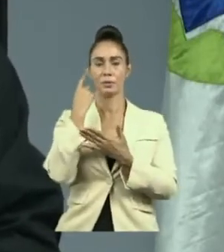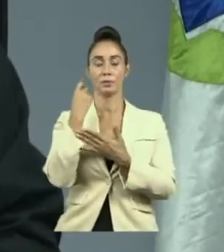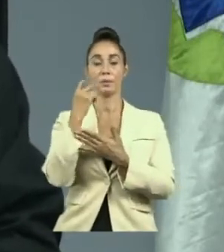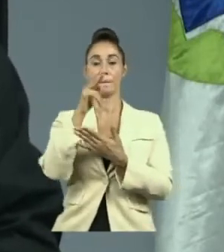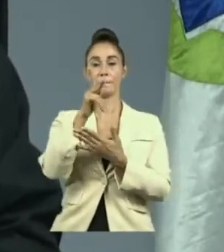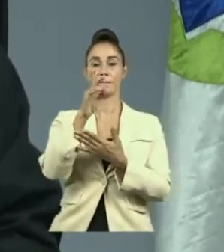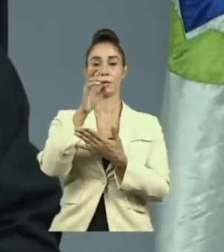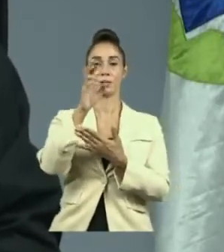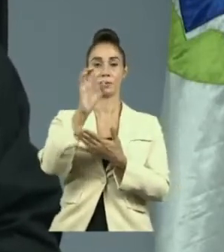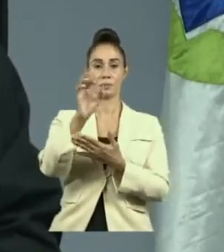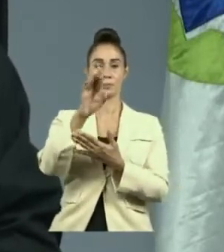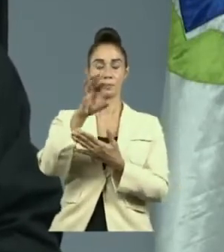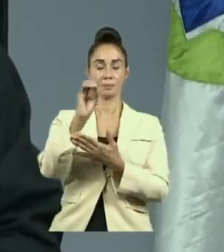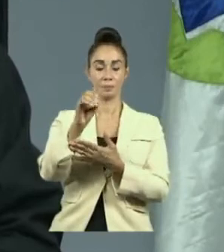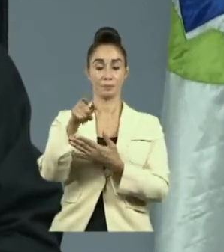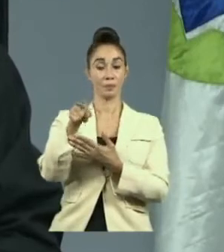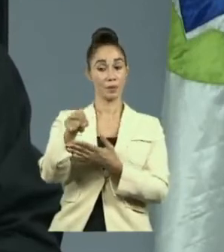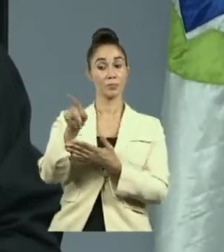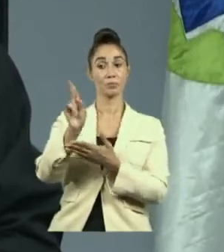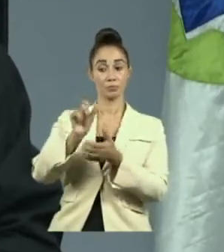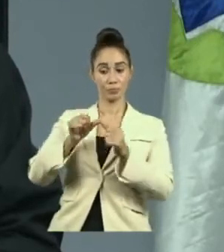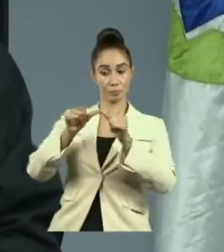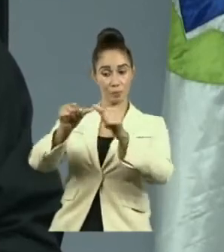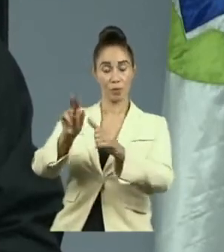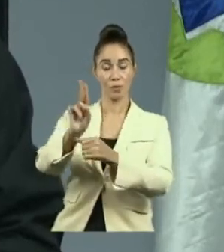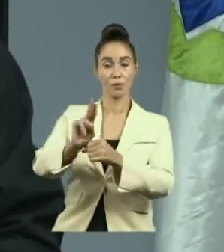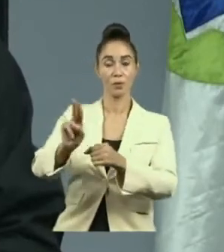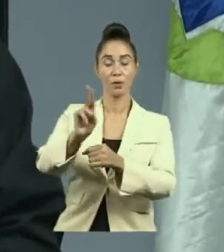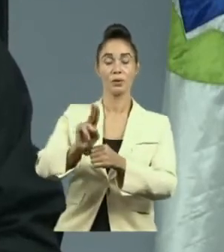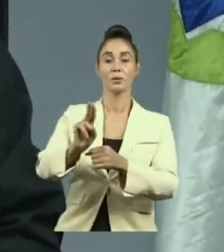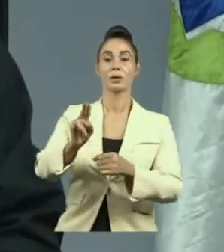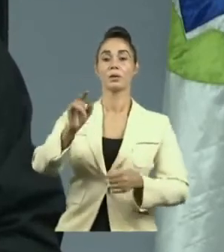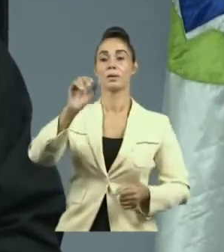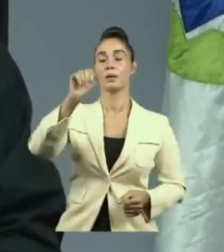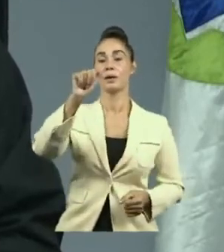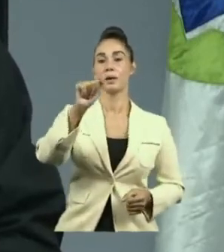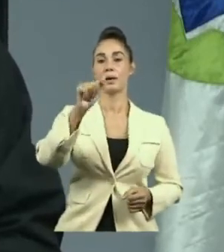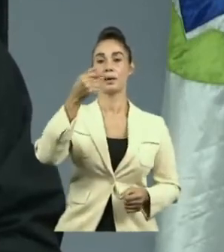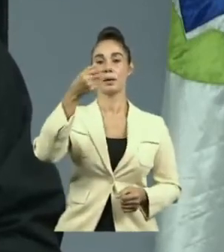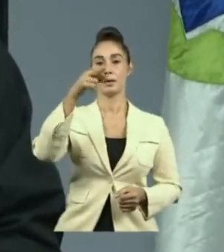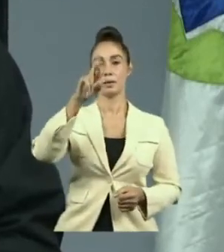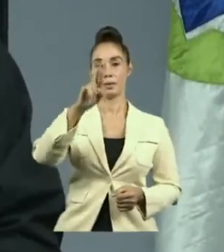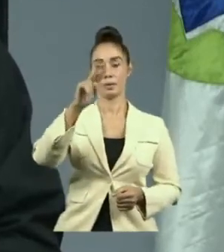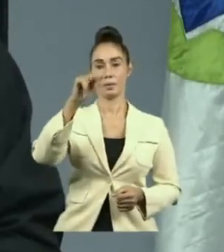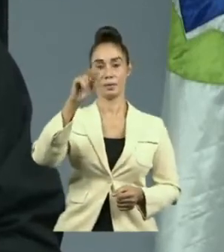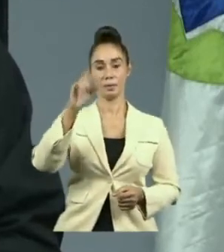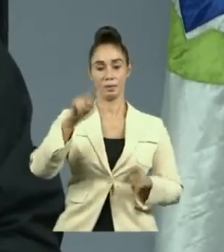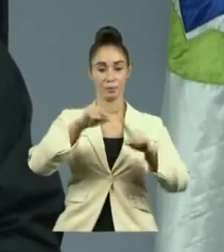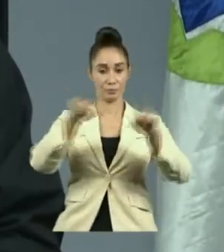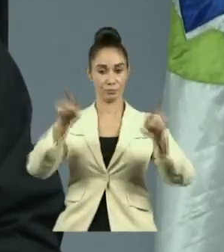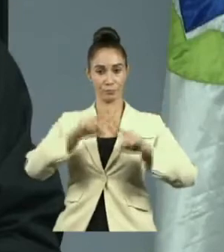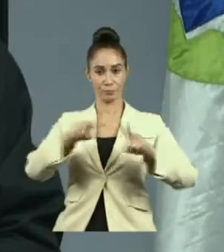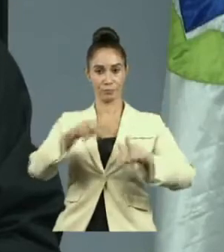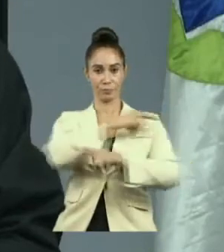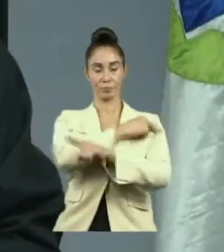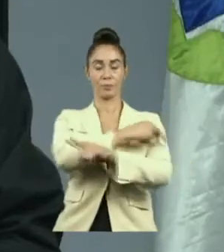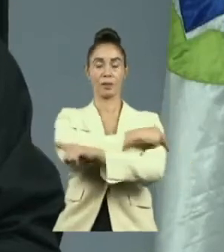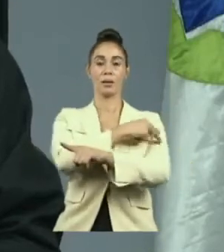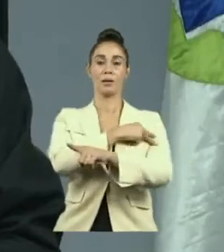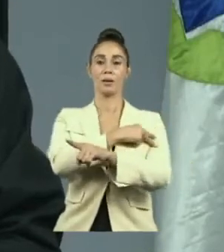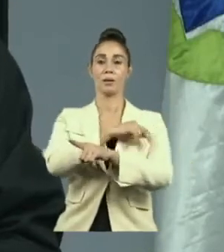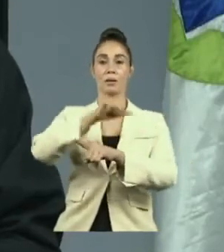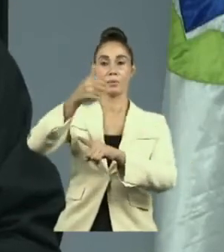para procesamiento rn diferentes hospitales para